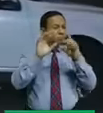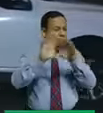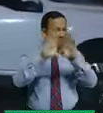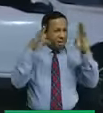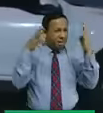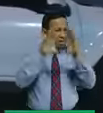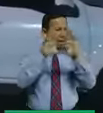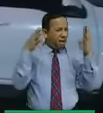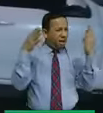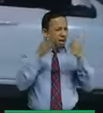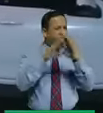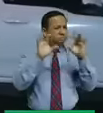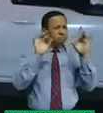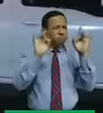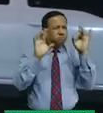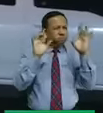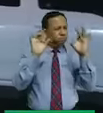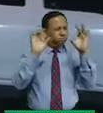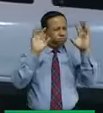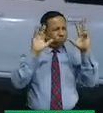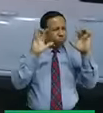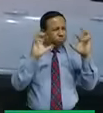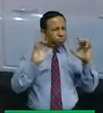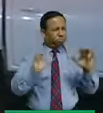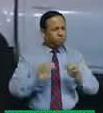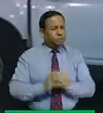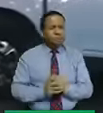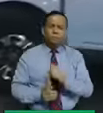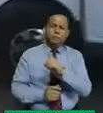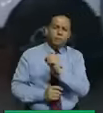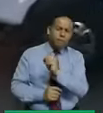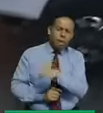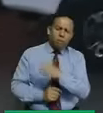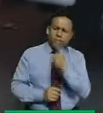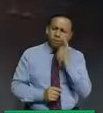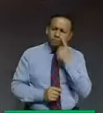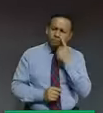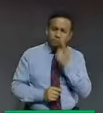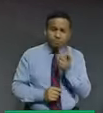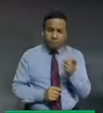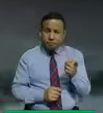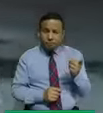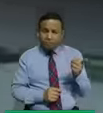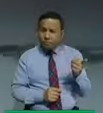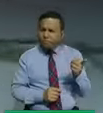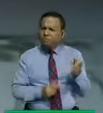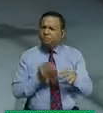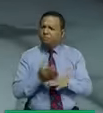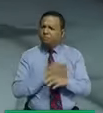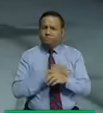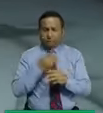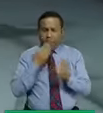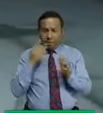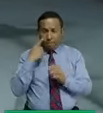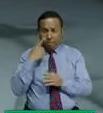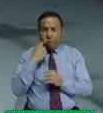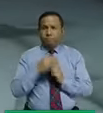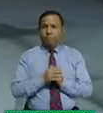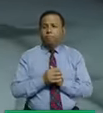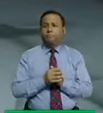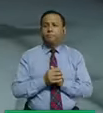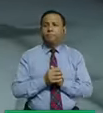todo el movimiento que hubo. También tengo una duda. Esto que vemos por acá, los agujeros que vamos a...